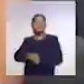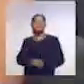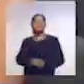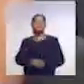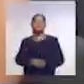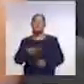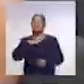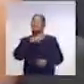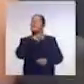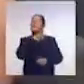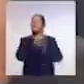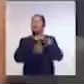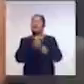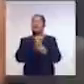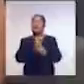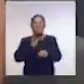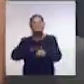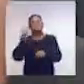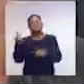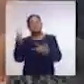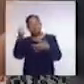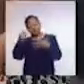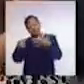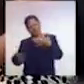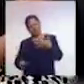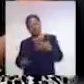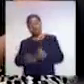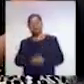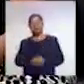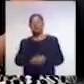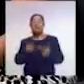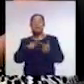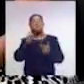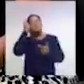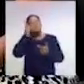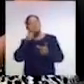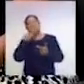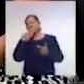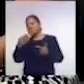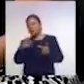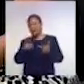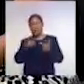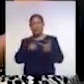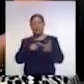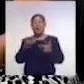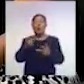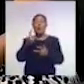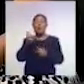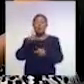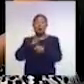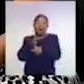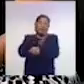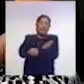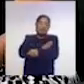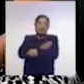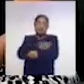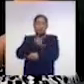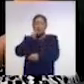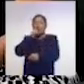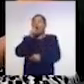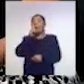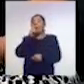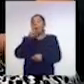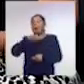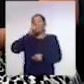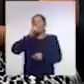gente pues los vaya tomando en cuenta? Claro. Es haber dormido bien, haberse hidratado muy bien el día anterior, obviamente no